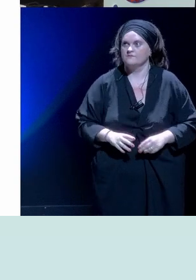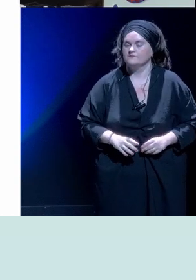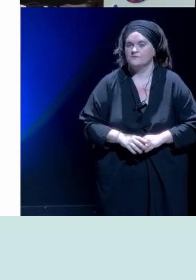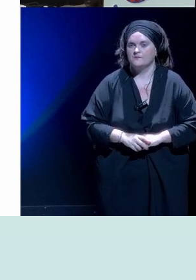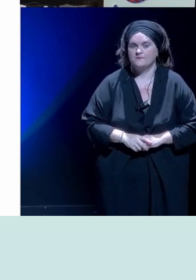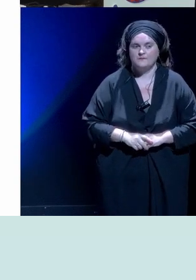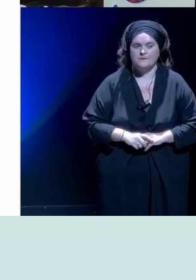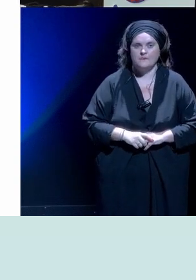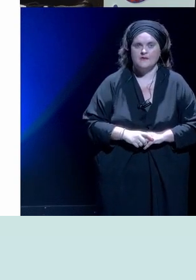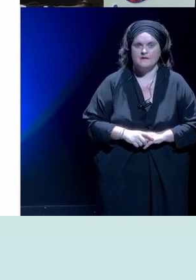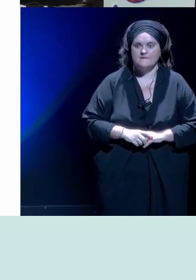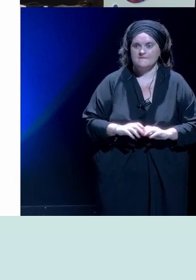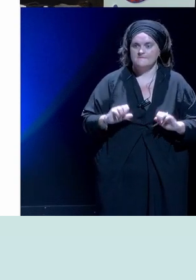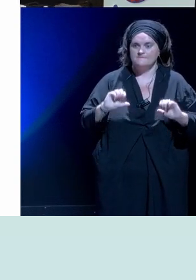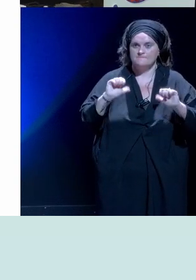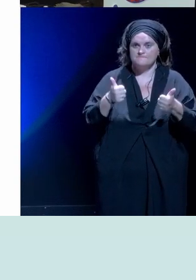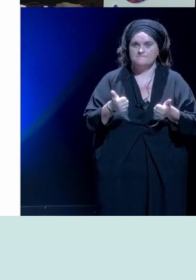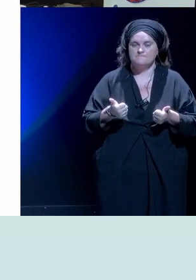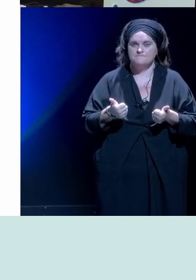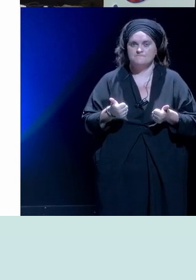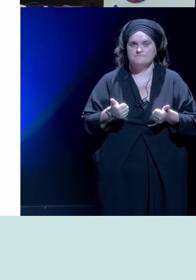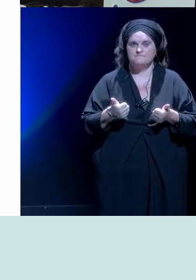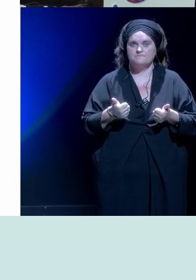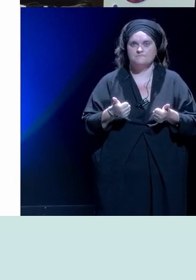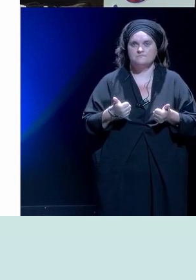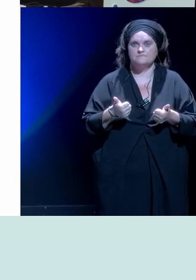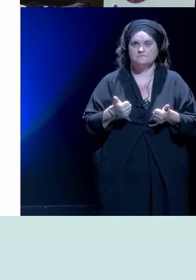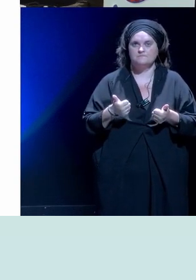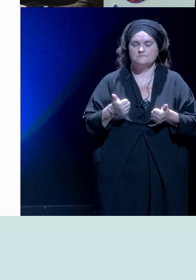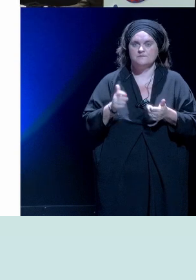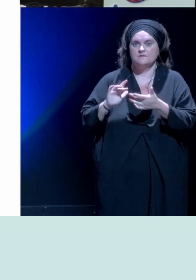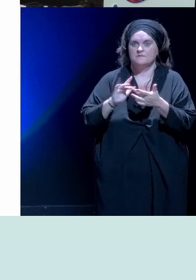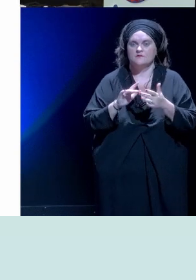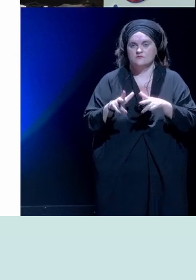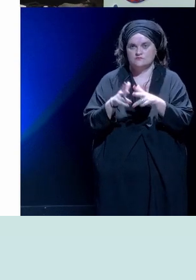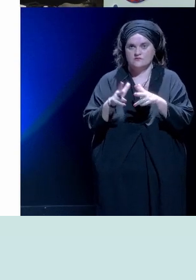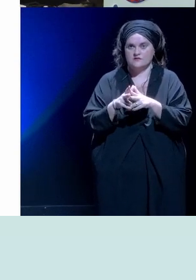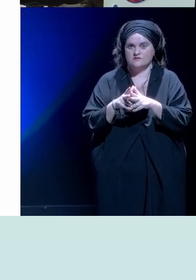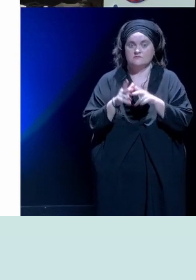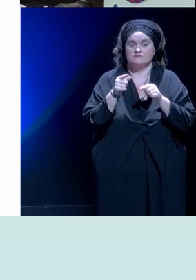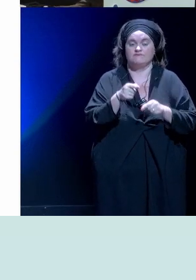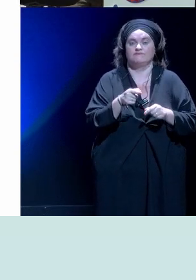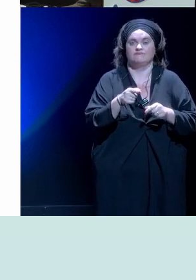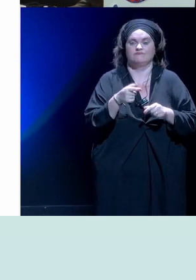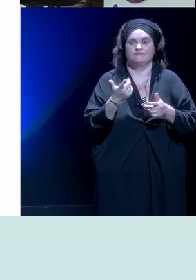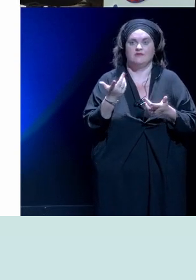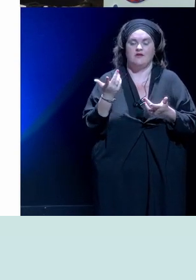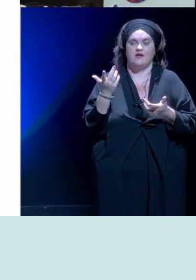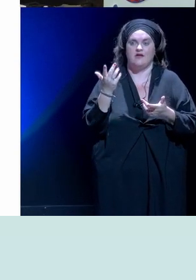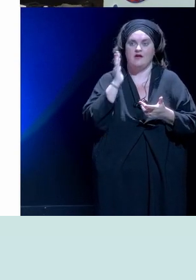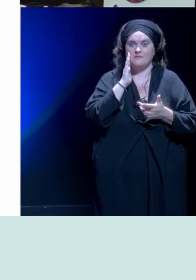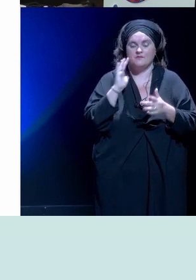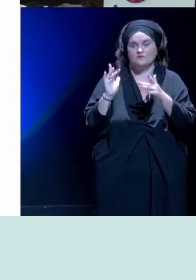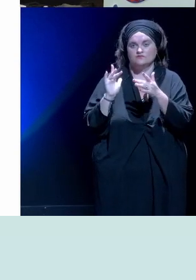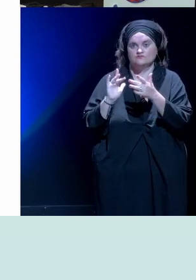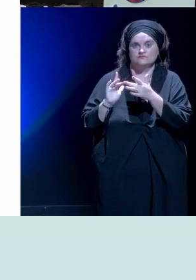liens sociaux. Vamos a comenzar hablando de los vínculos sociales. Y para definirlos, para definir el apego